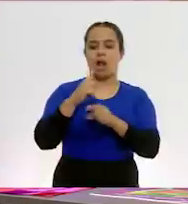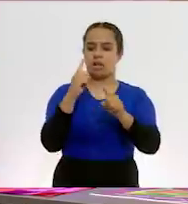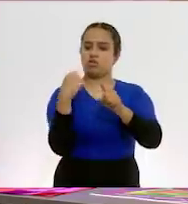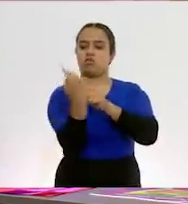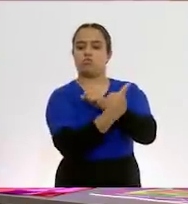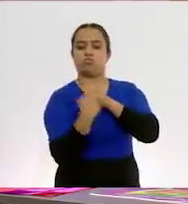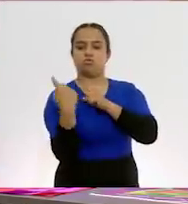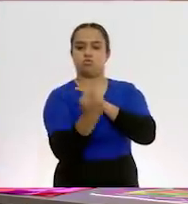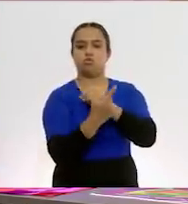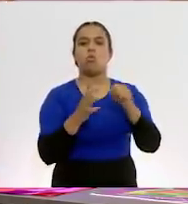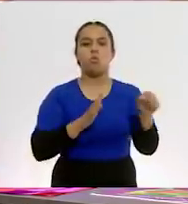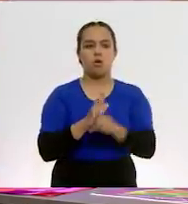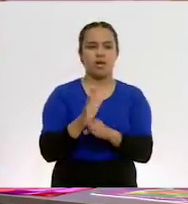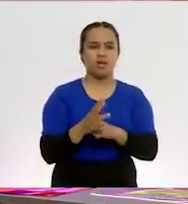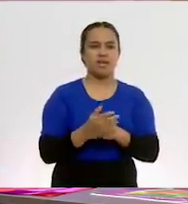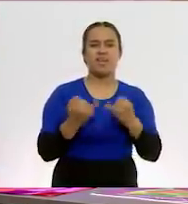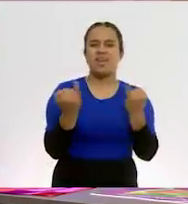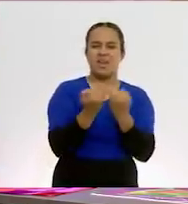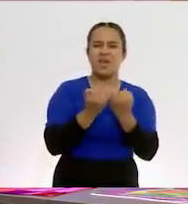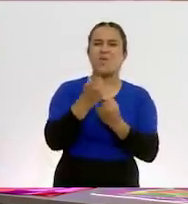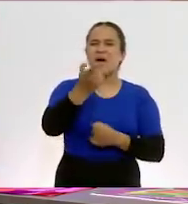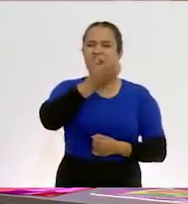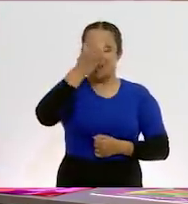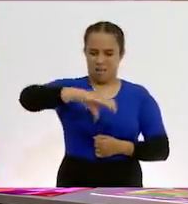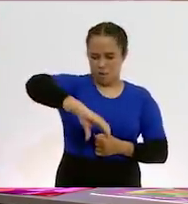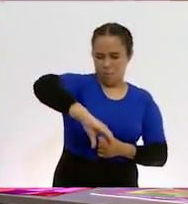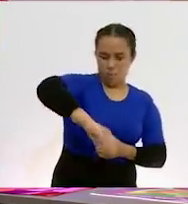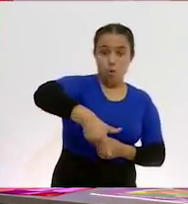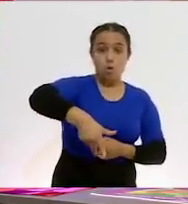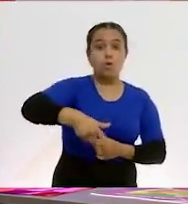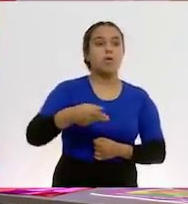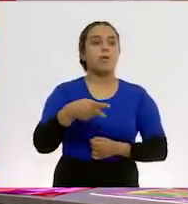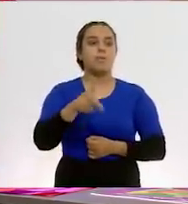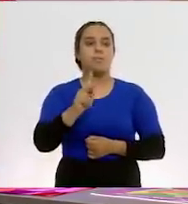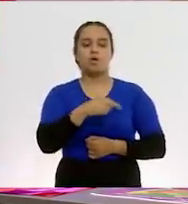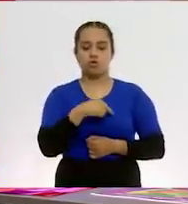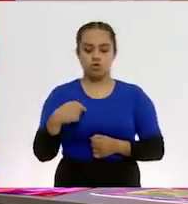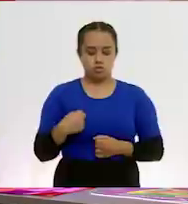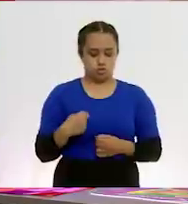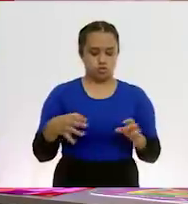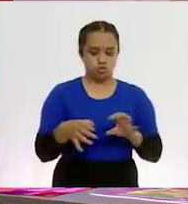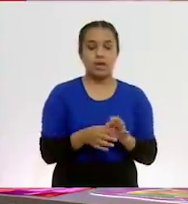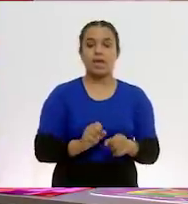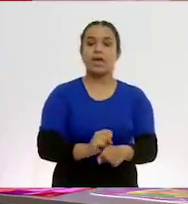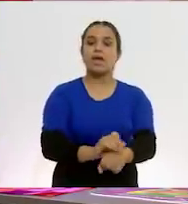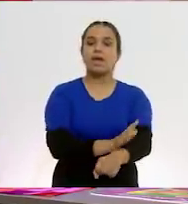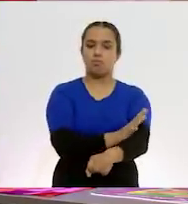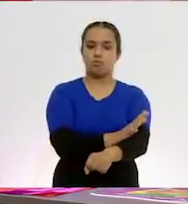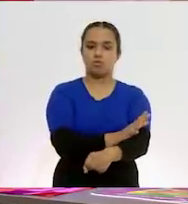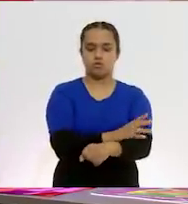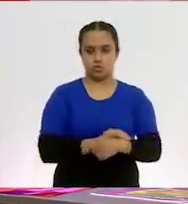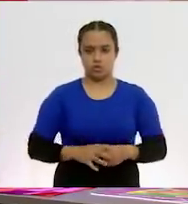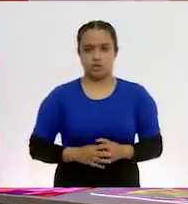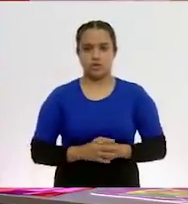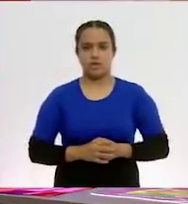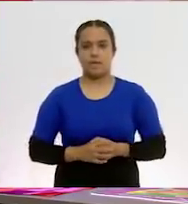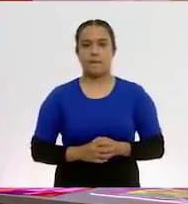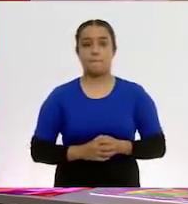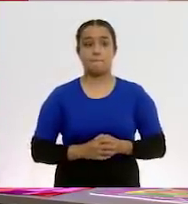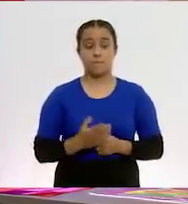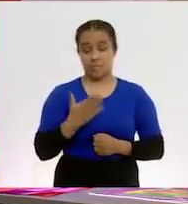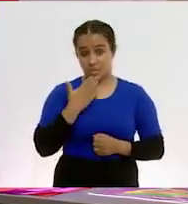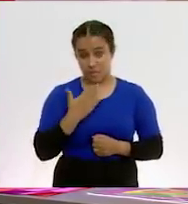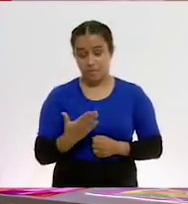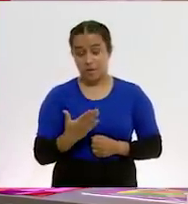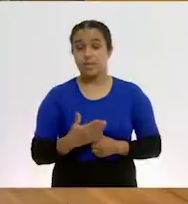es correcto. Muy bien. Es como el juego de botella tradicional, pero aquí lo vamos a hacer con emociones. ¿Correcto? Correcto. Bueno, pues les voy